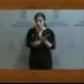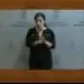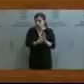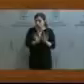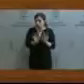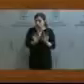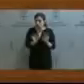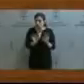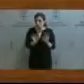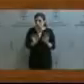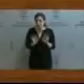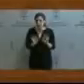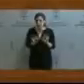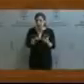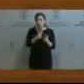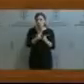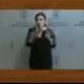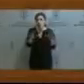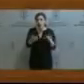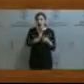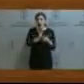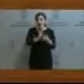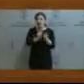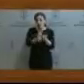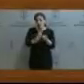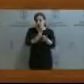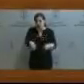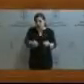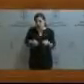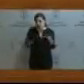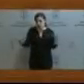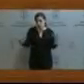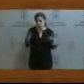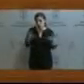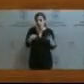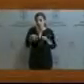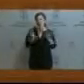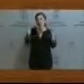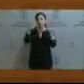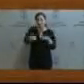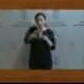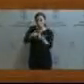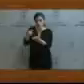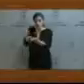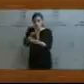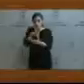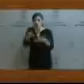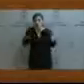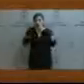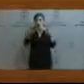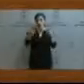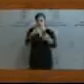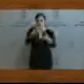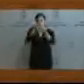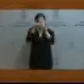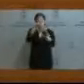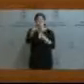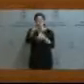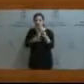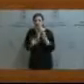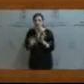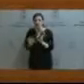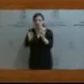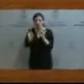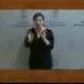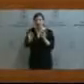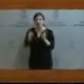la solución sería, en parte, una reforma urgente del pacto de contrataciones. Quizá. Probablemente, en cuanto a atención hospitalaria o especializada, menos